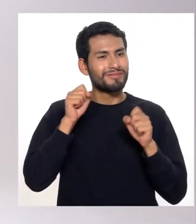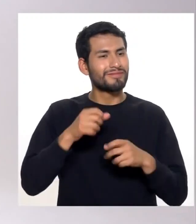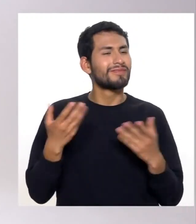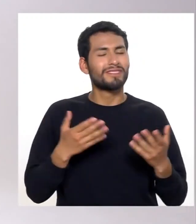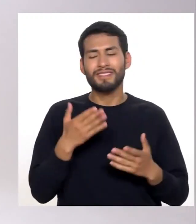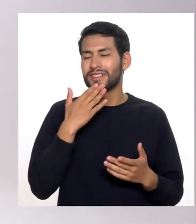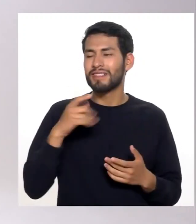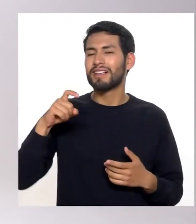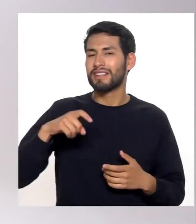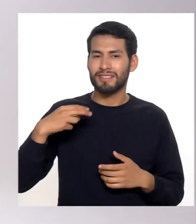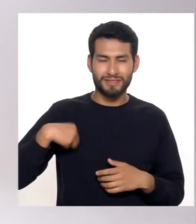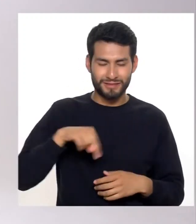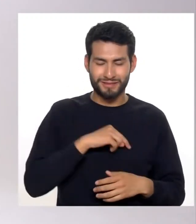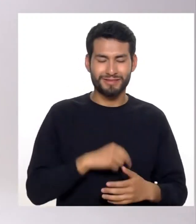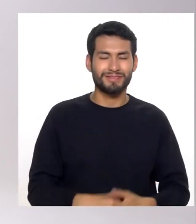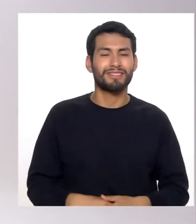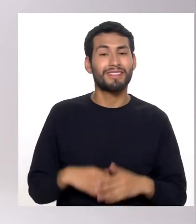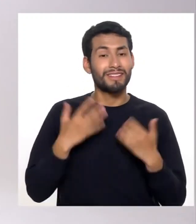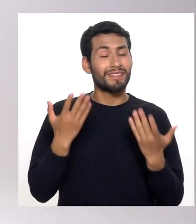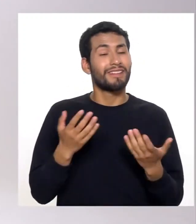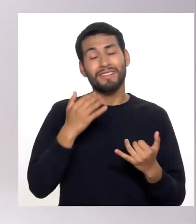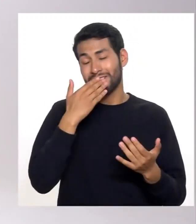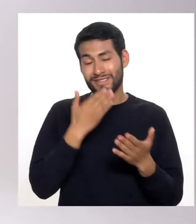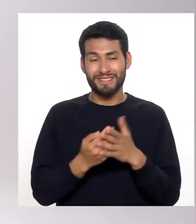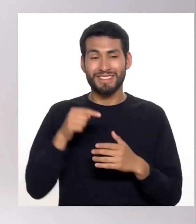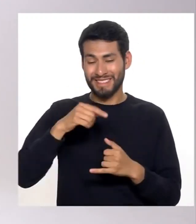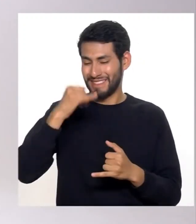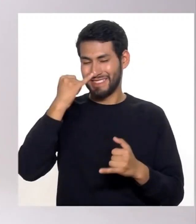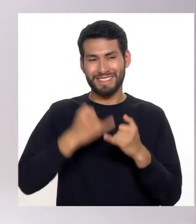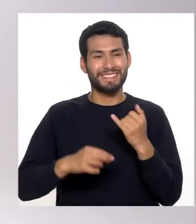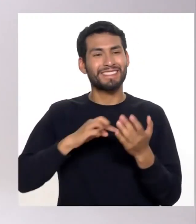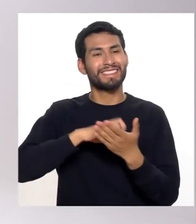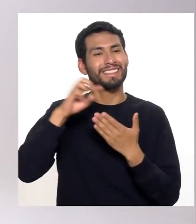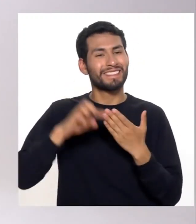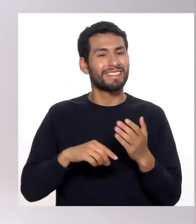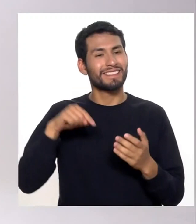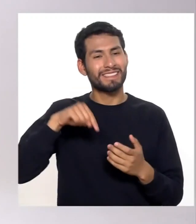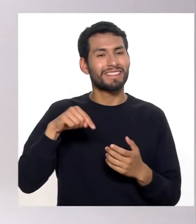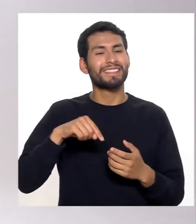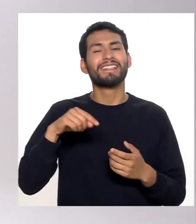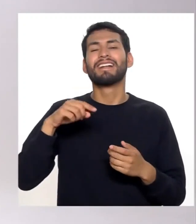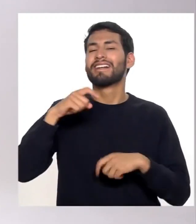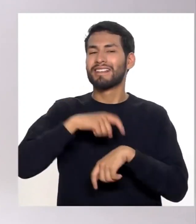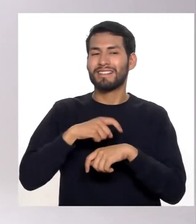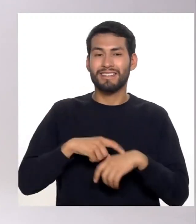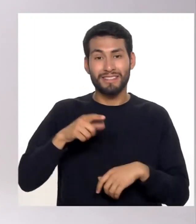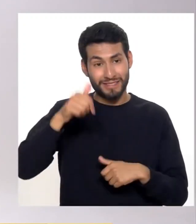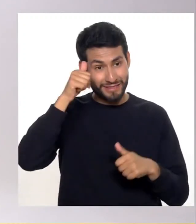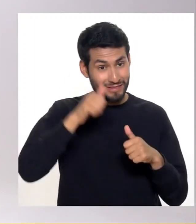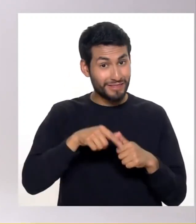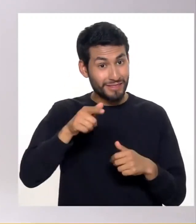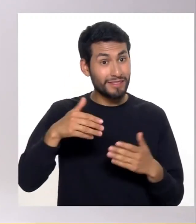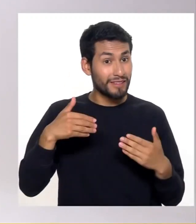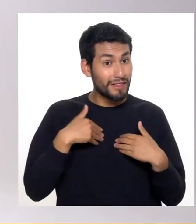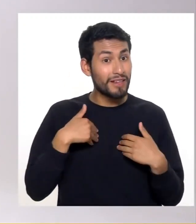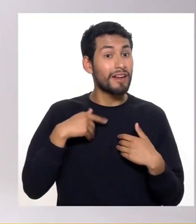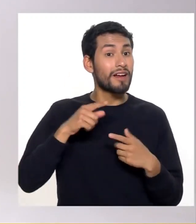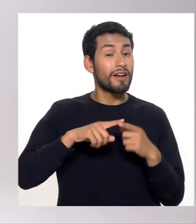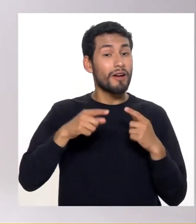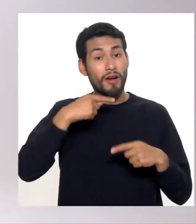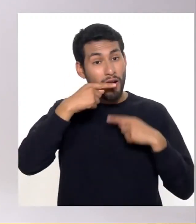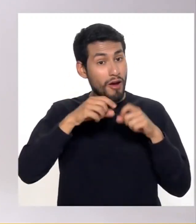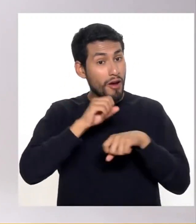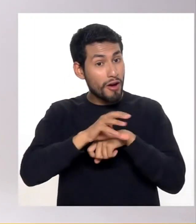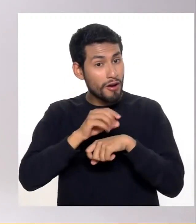favor de quienes más nos necesitan. Y bien, amigos, hemos llegado al final del programa de esta edición. Recuerden que si tienen